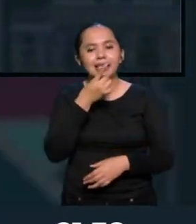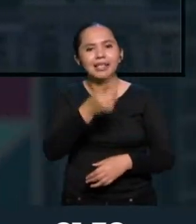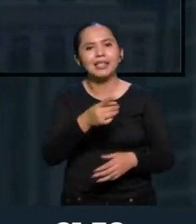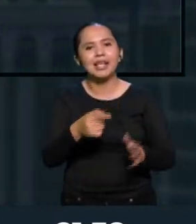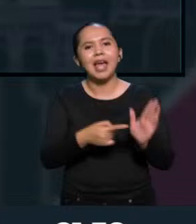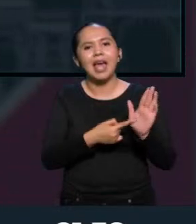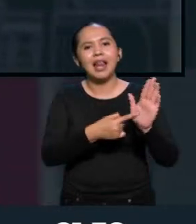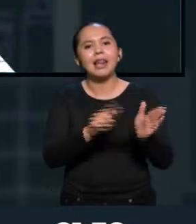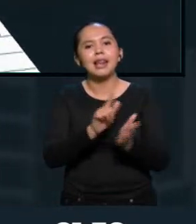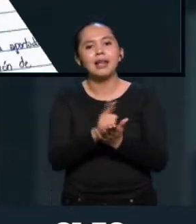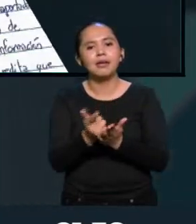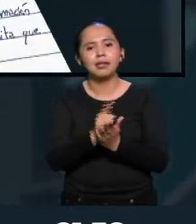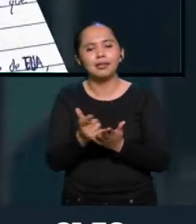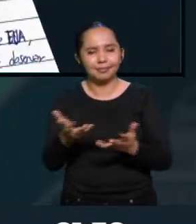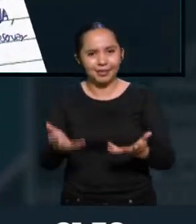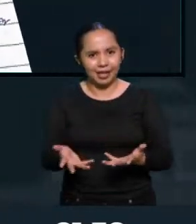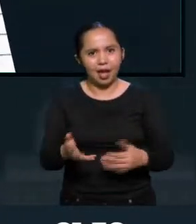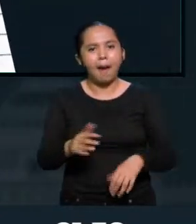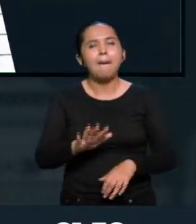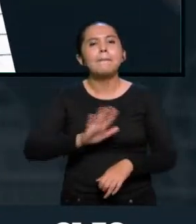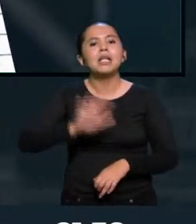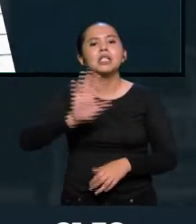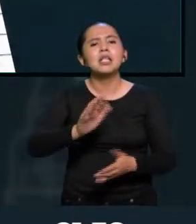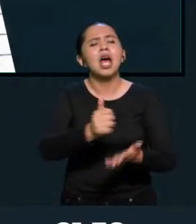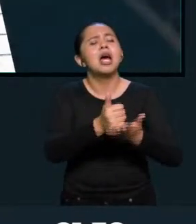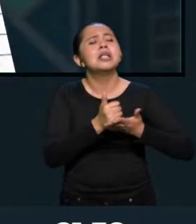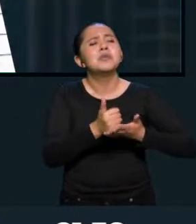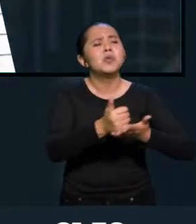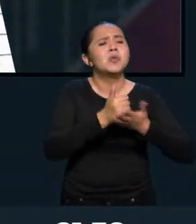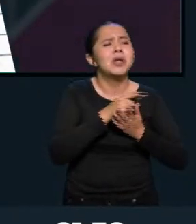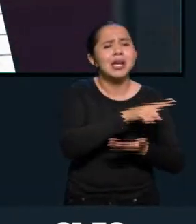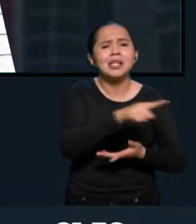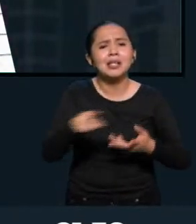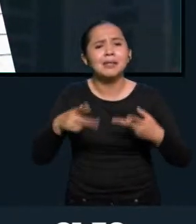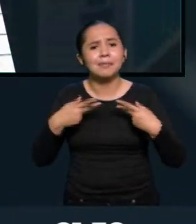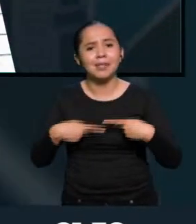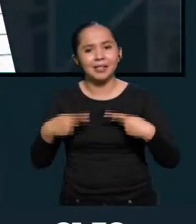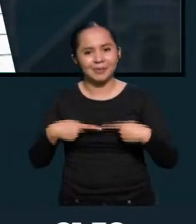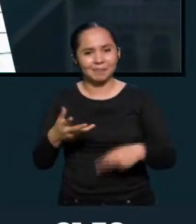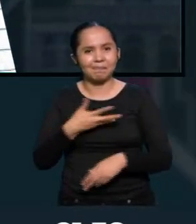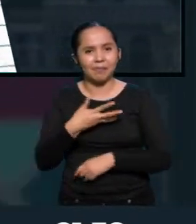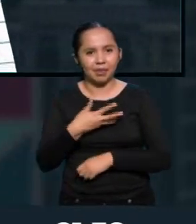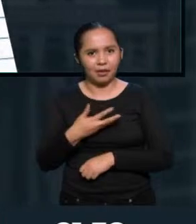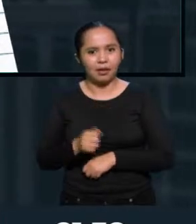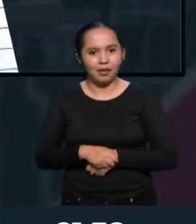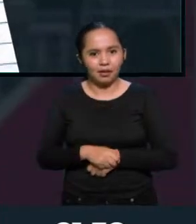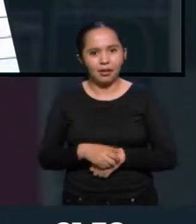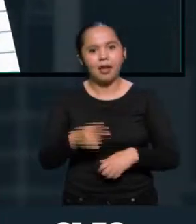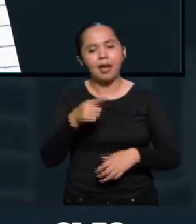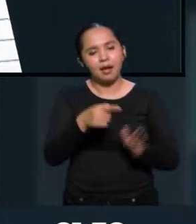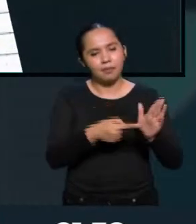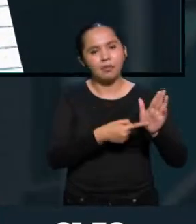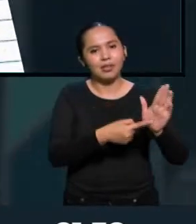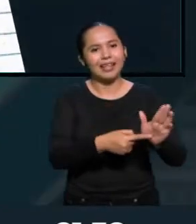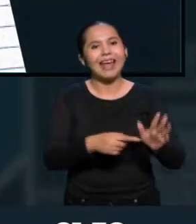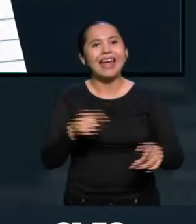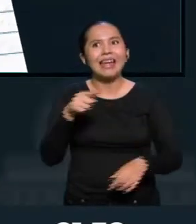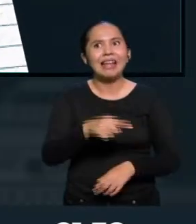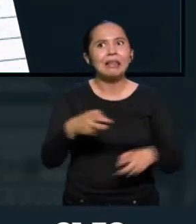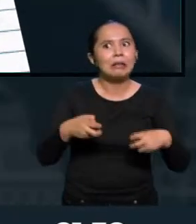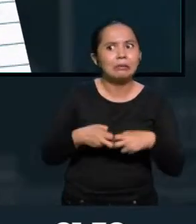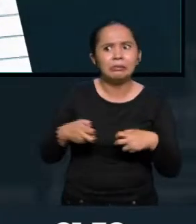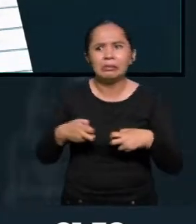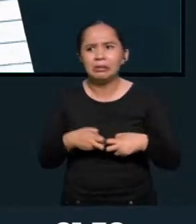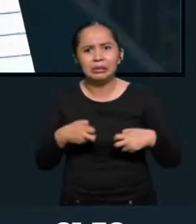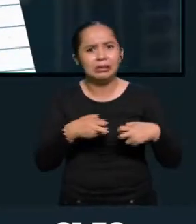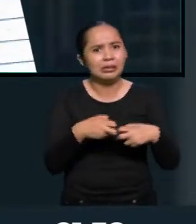pensadores, ¿no? Con los masones, como pidiendo ayuda a los hermanos que en este momento se encuentran. te demuestra que hay una gran desesperación, mi querido Braulio,